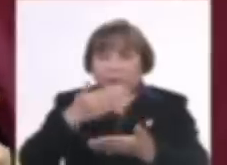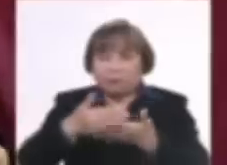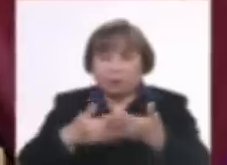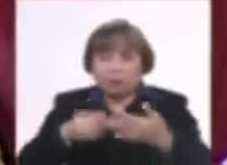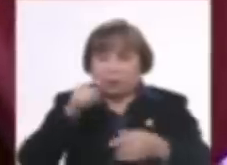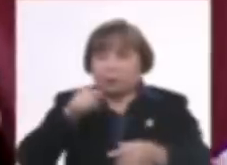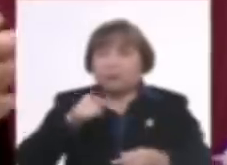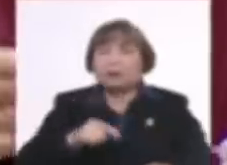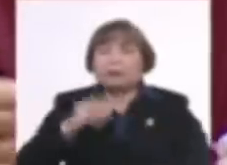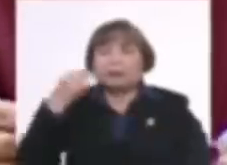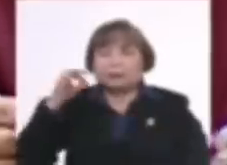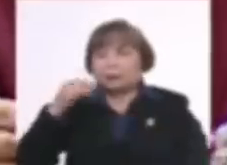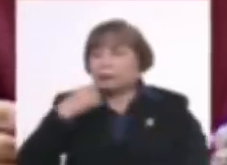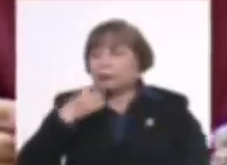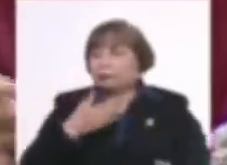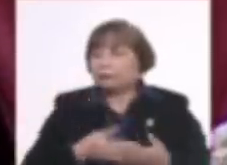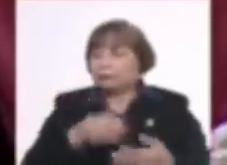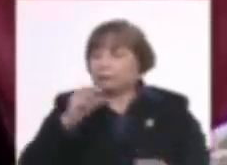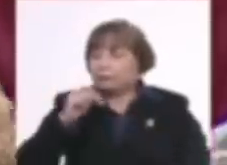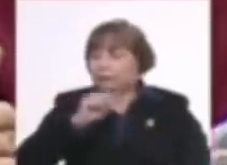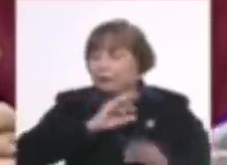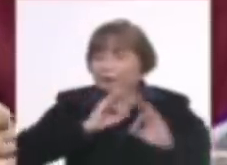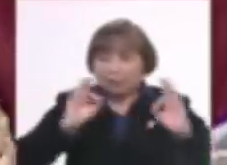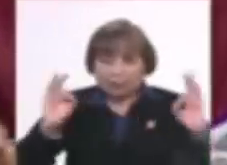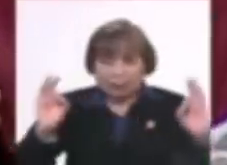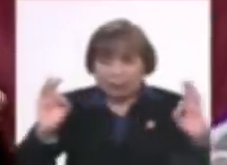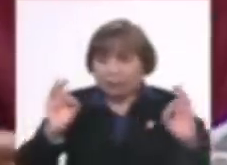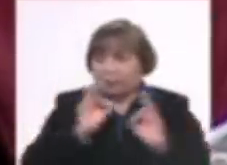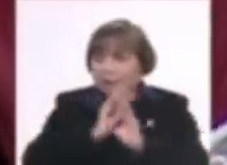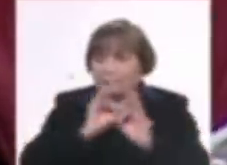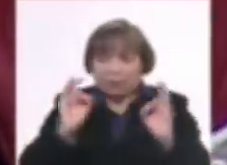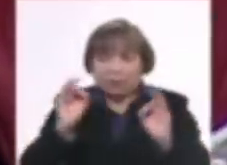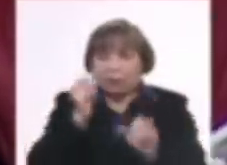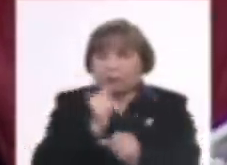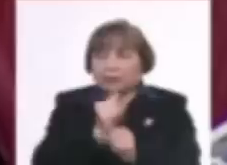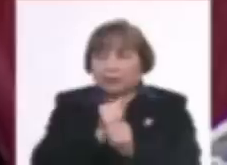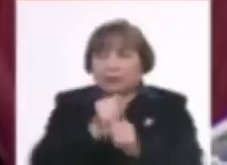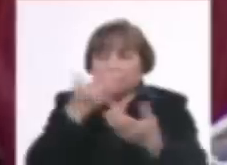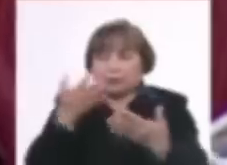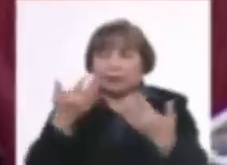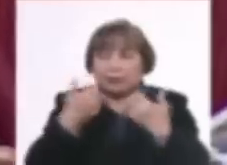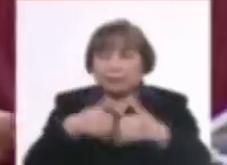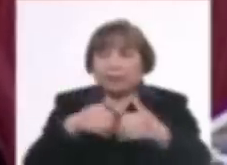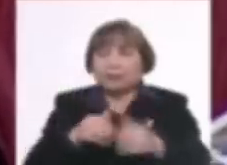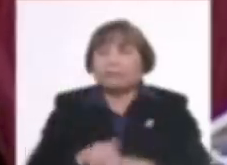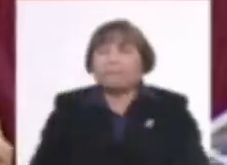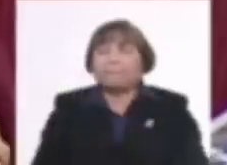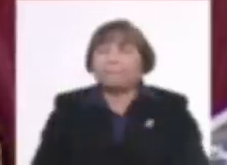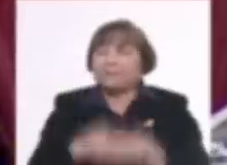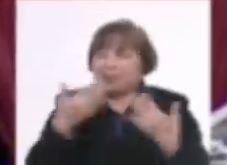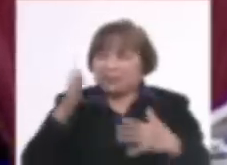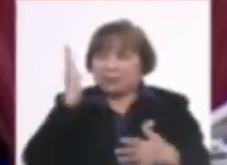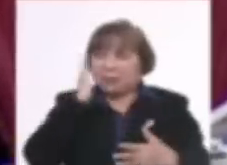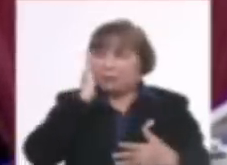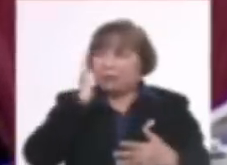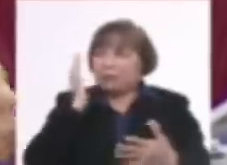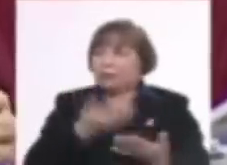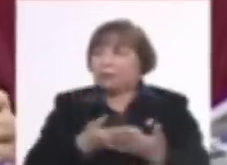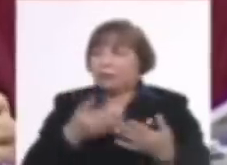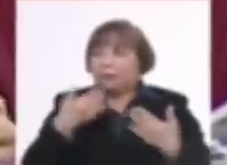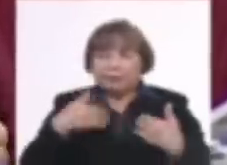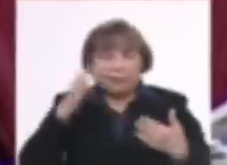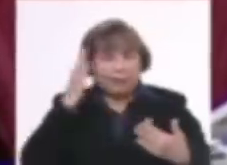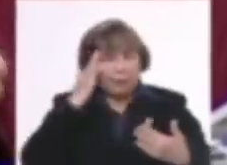nombre de la señorita Jennifer en nada de lo que trabaja en la empresa. Ya sabemos eso,